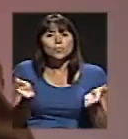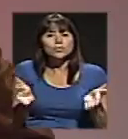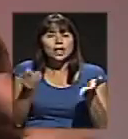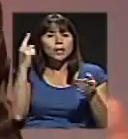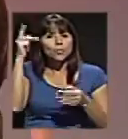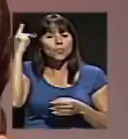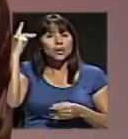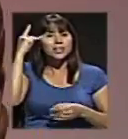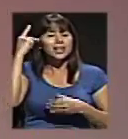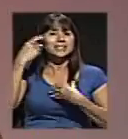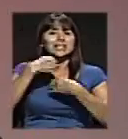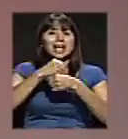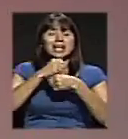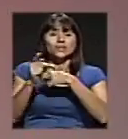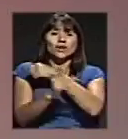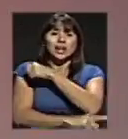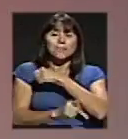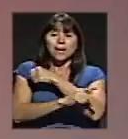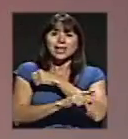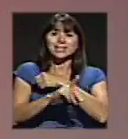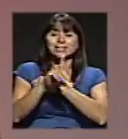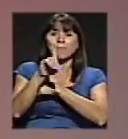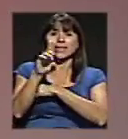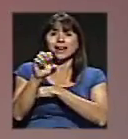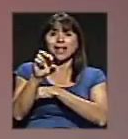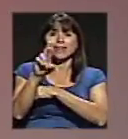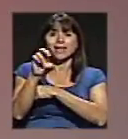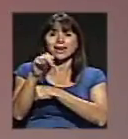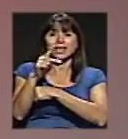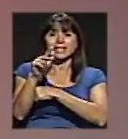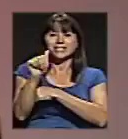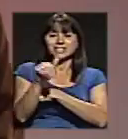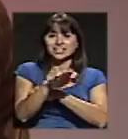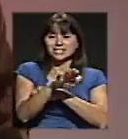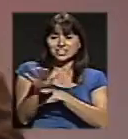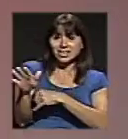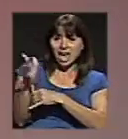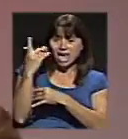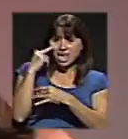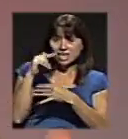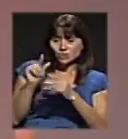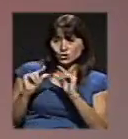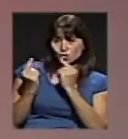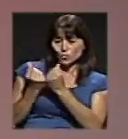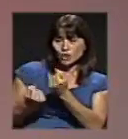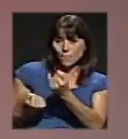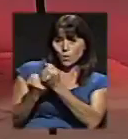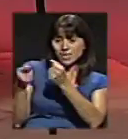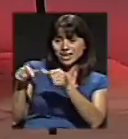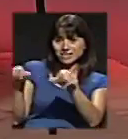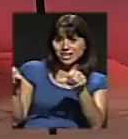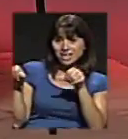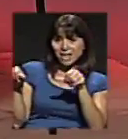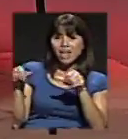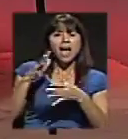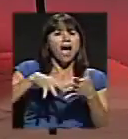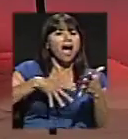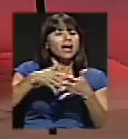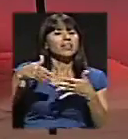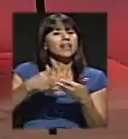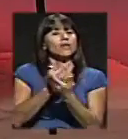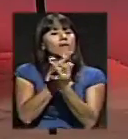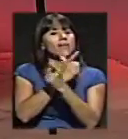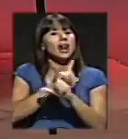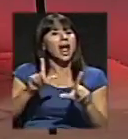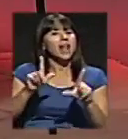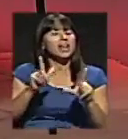tirado el país hacia la derecha. O sea, lo que hemos venido viviendo en los últimos 30 años, la agenda neoliberal, la receta que nos han impuesto en este país, que ha concentrado